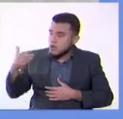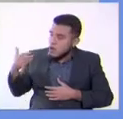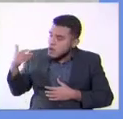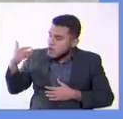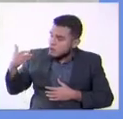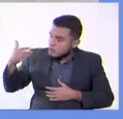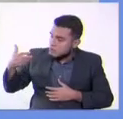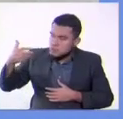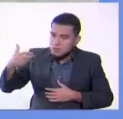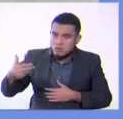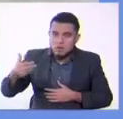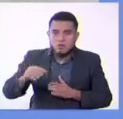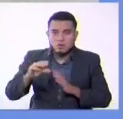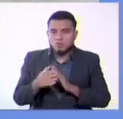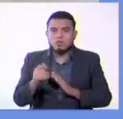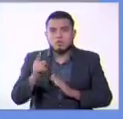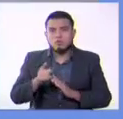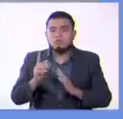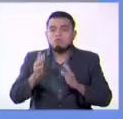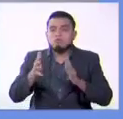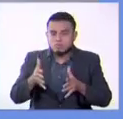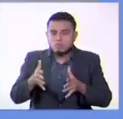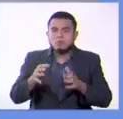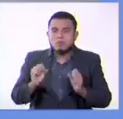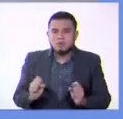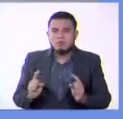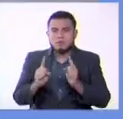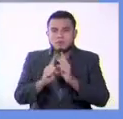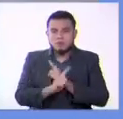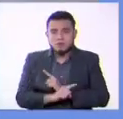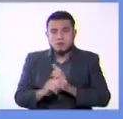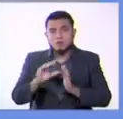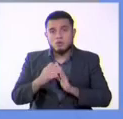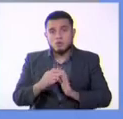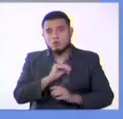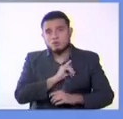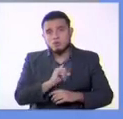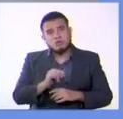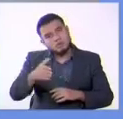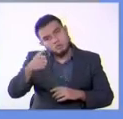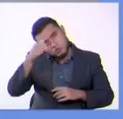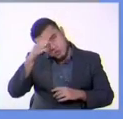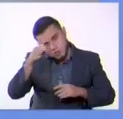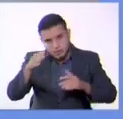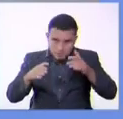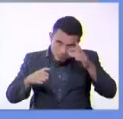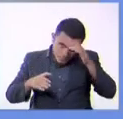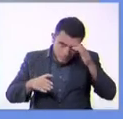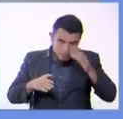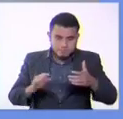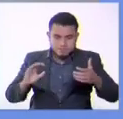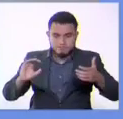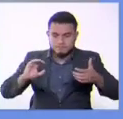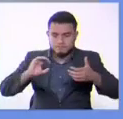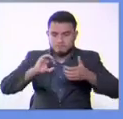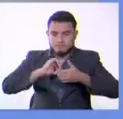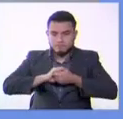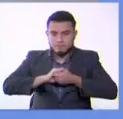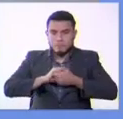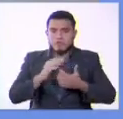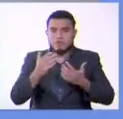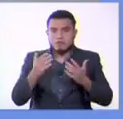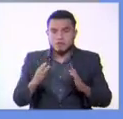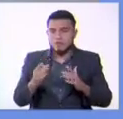cultura no es fija y que puede cambiar. Tanto la cultura como la identidad son dos conceptos que están sumamente relacionados, ya que